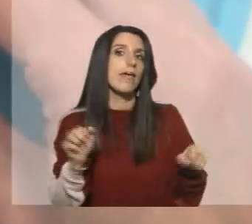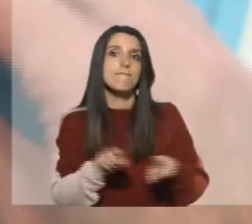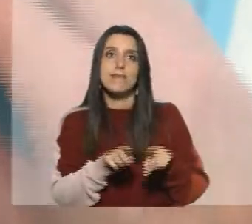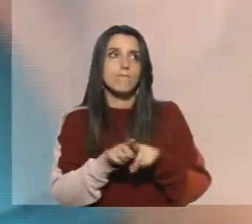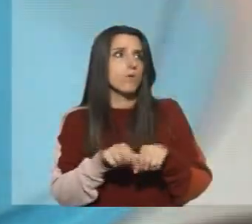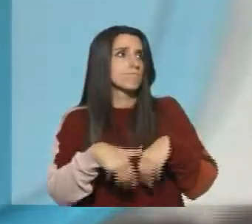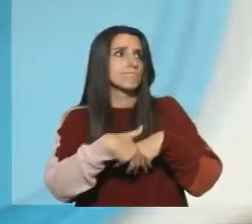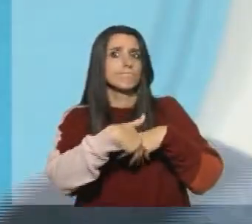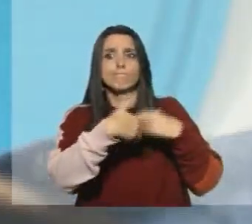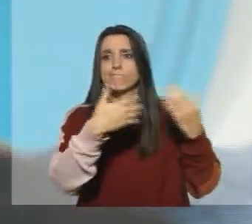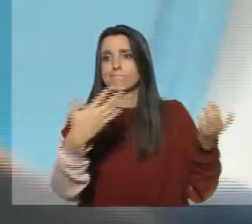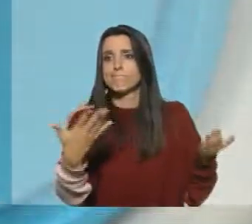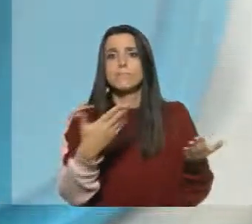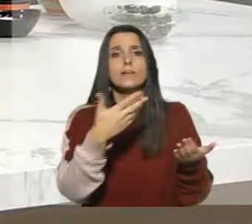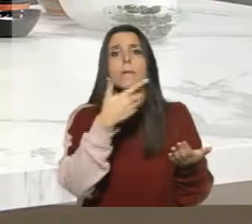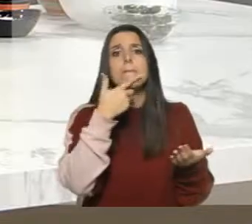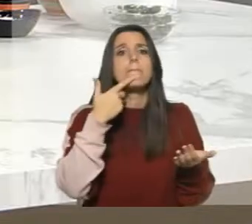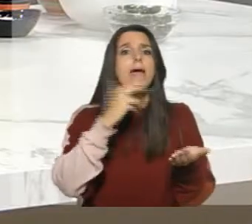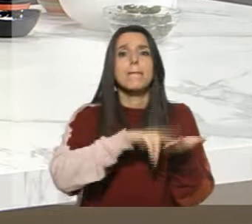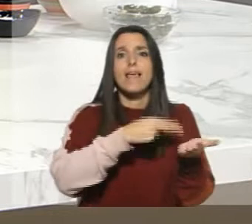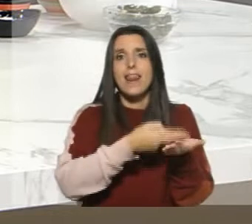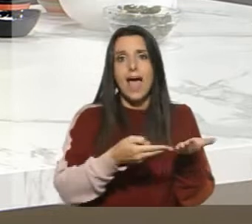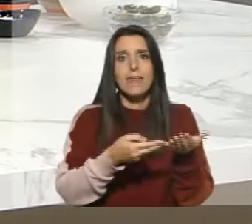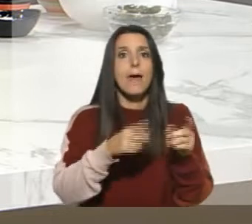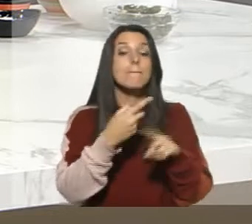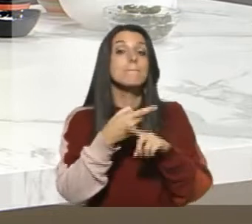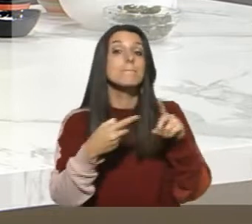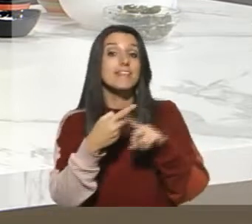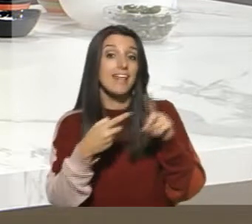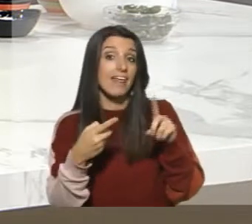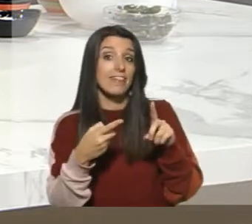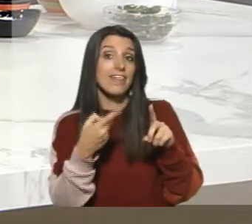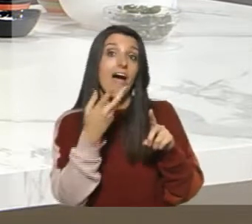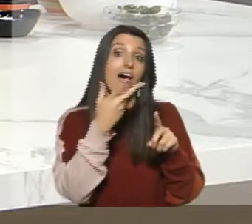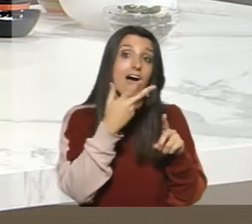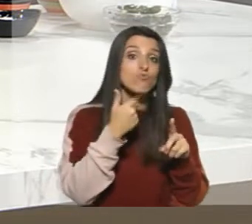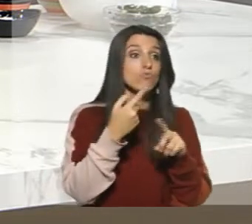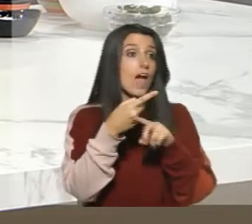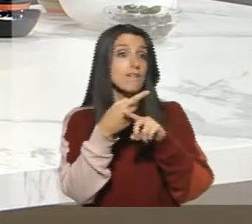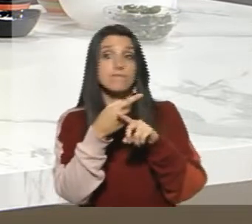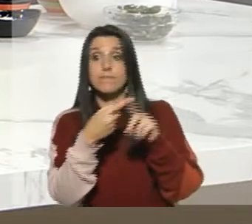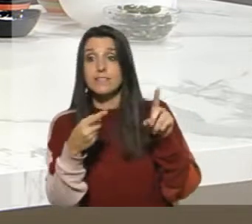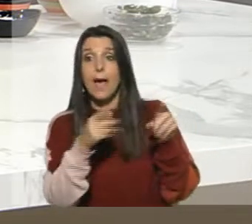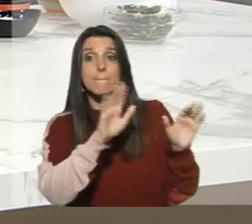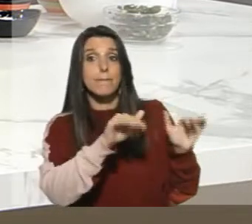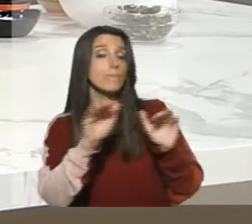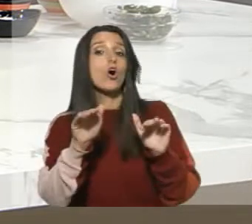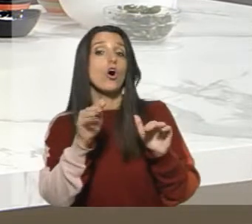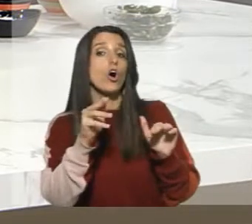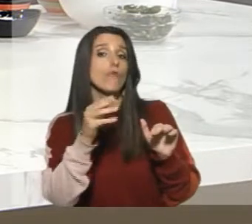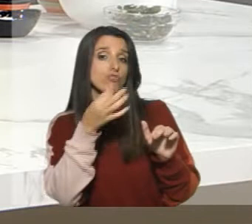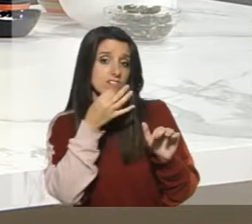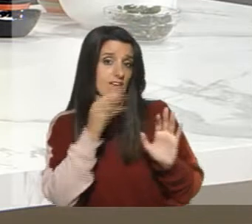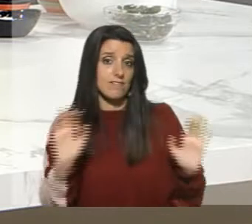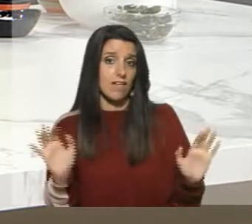una, que podés hacer una mermelada y lo que haces es ponerle la mitad de azúcar que de frutillas. Claro. ¿Ah? Acá la tenemos